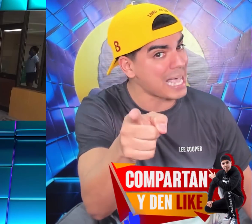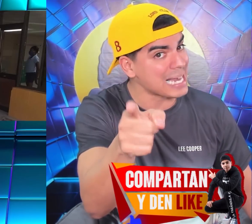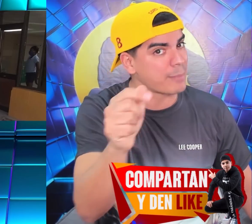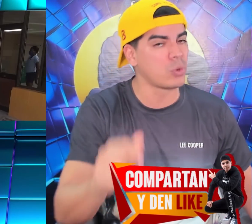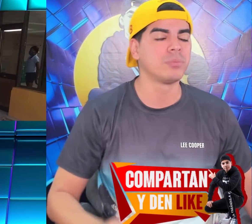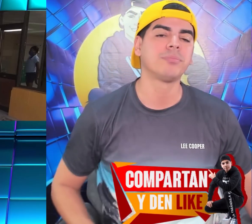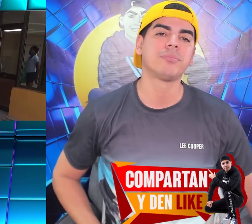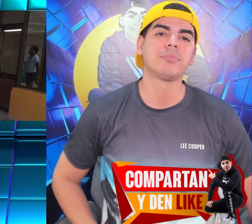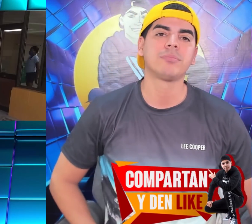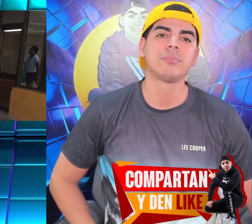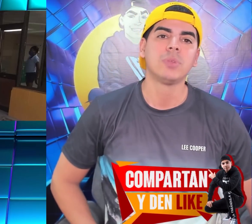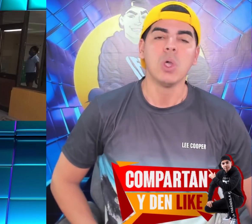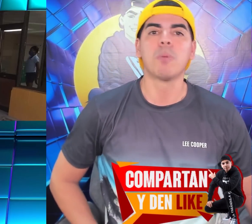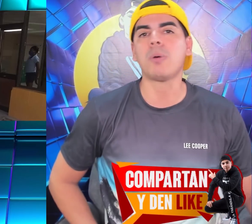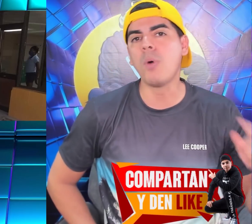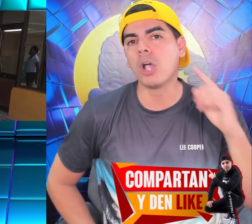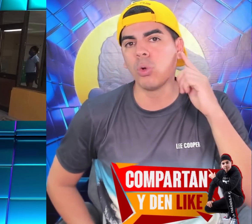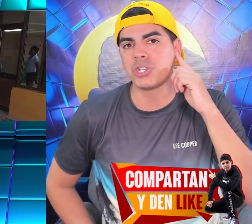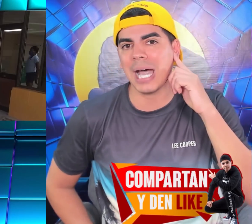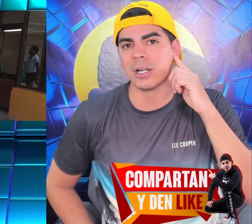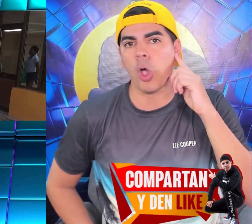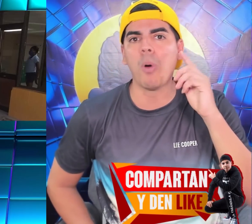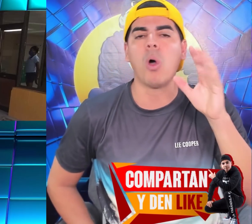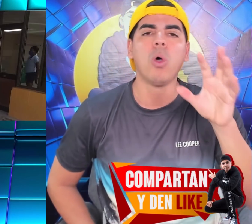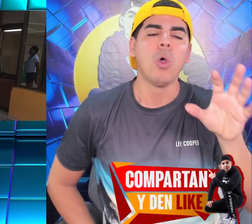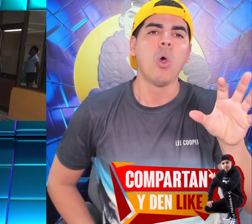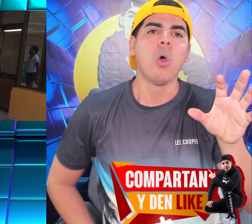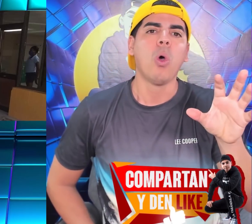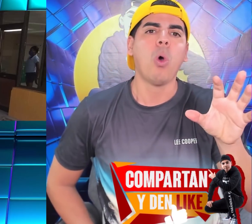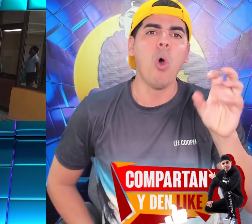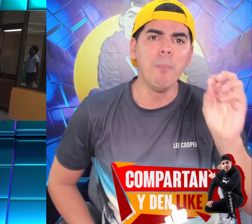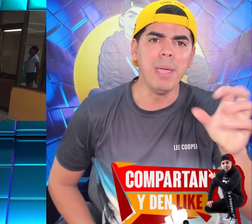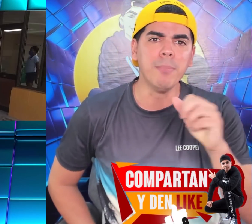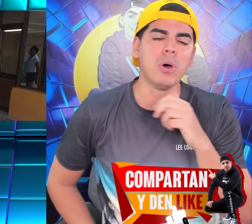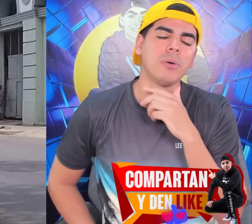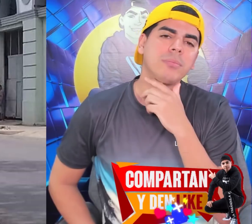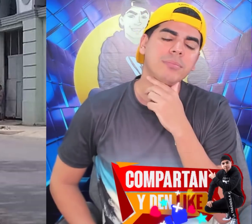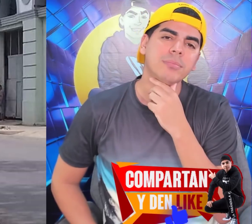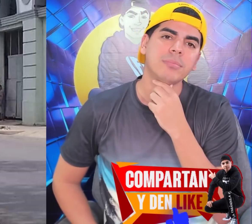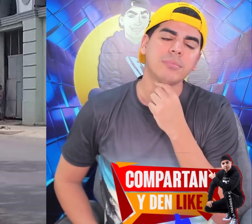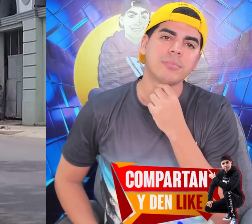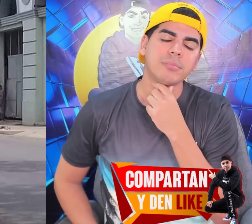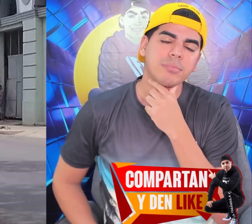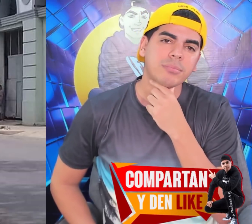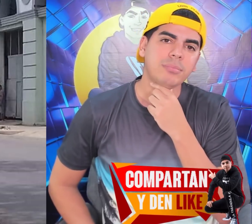con Guantánamo? Bueno, vamos a escuchar cómo un mismo